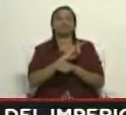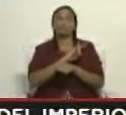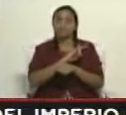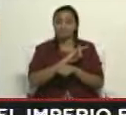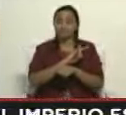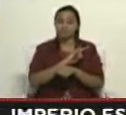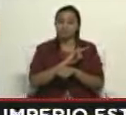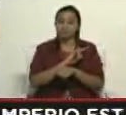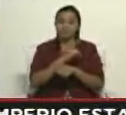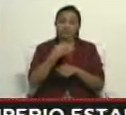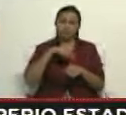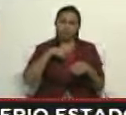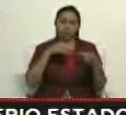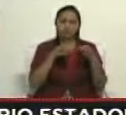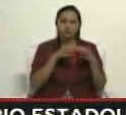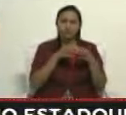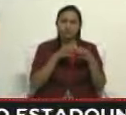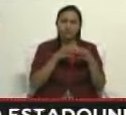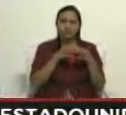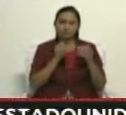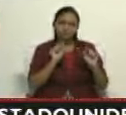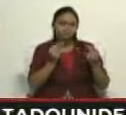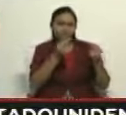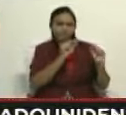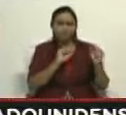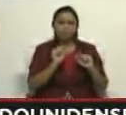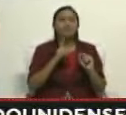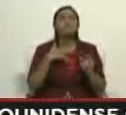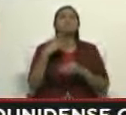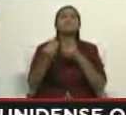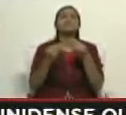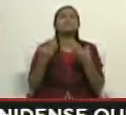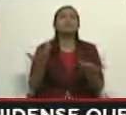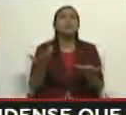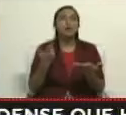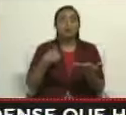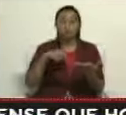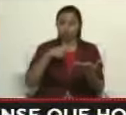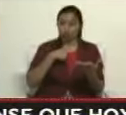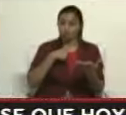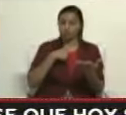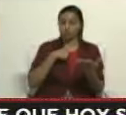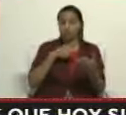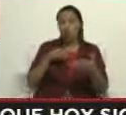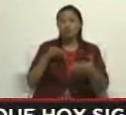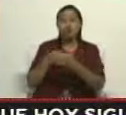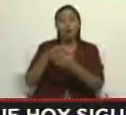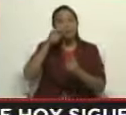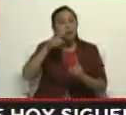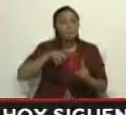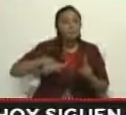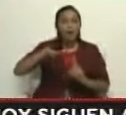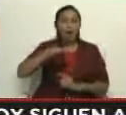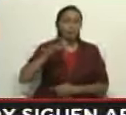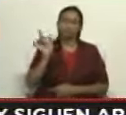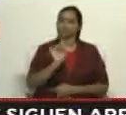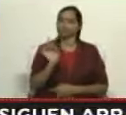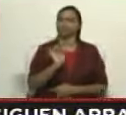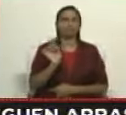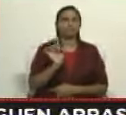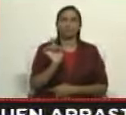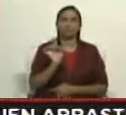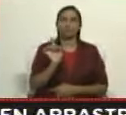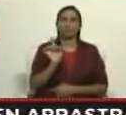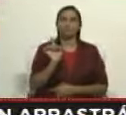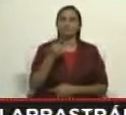conspirando, ¿qué hicimos? Oigan esto. No salimos a reprimir. Nos pusimos, y que se note,